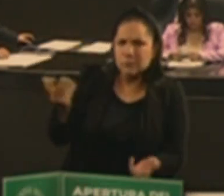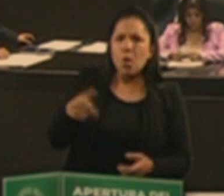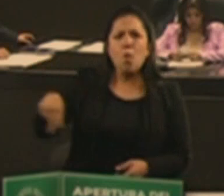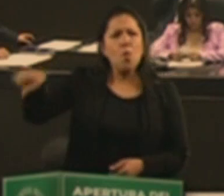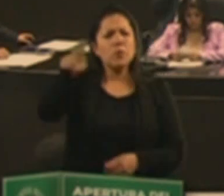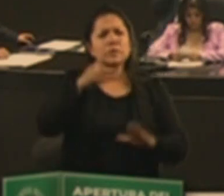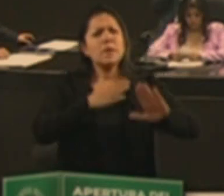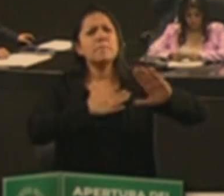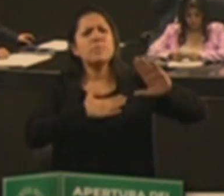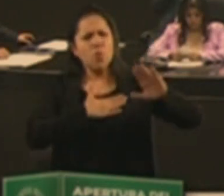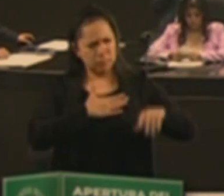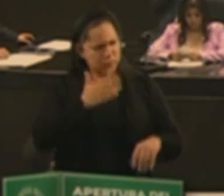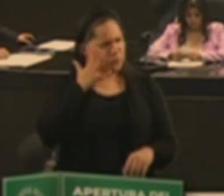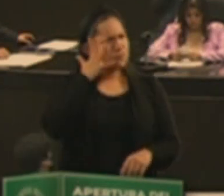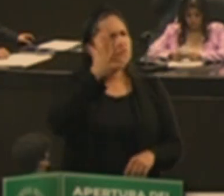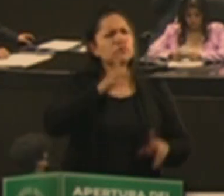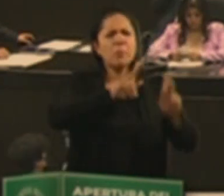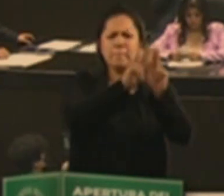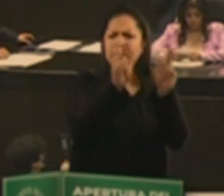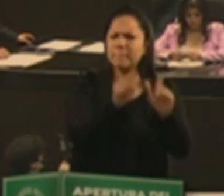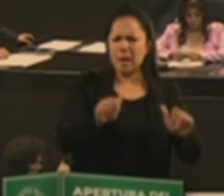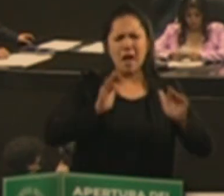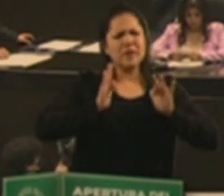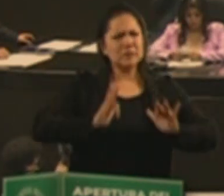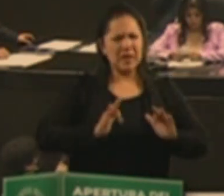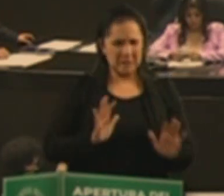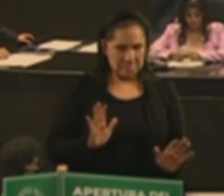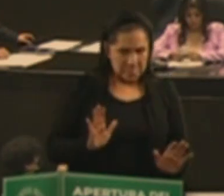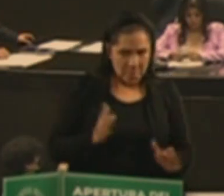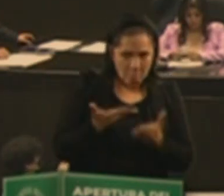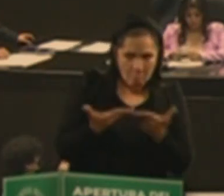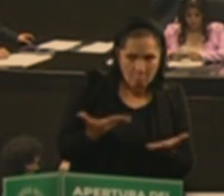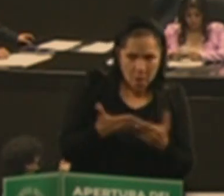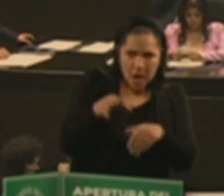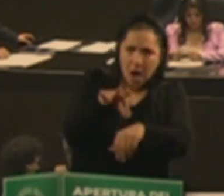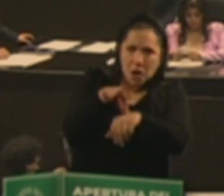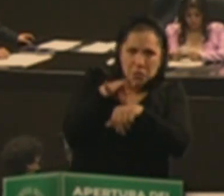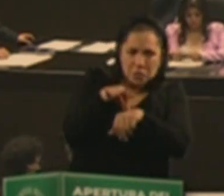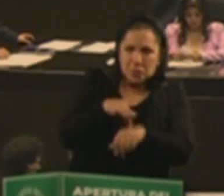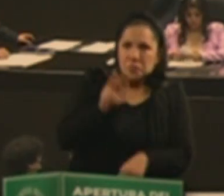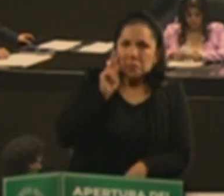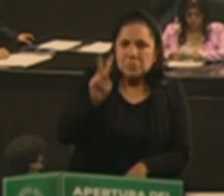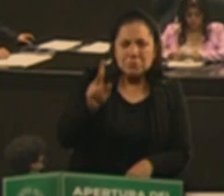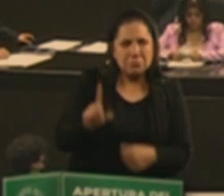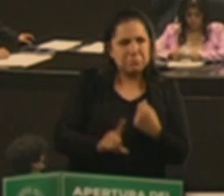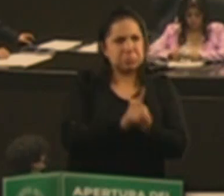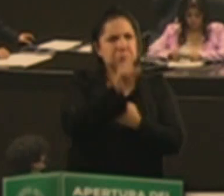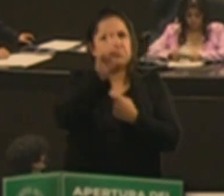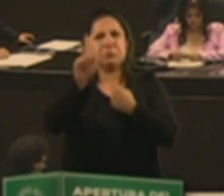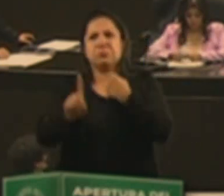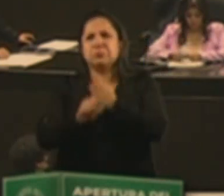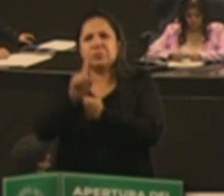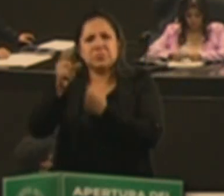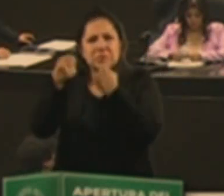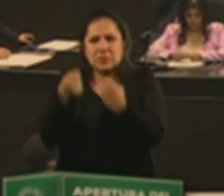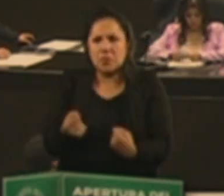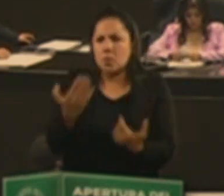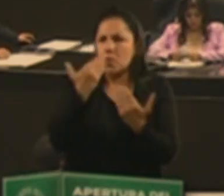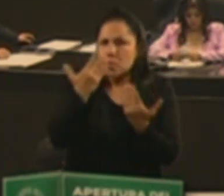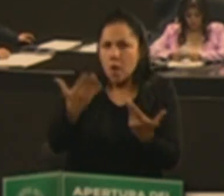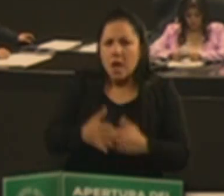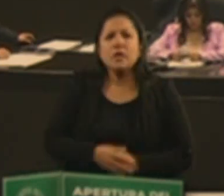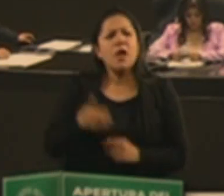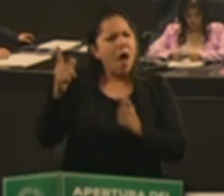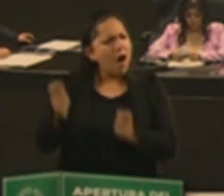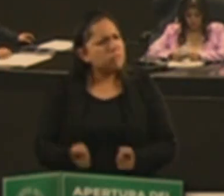hoy padecemos la peor crisis de violencia y de inseguridad. Han profundizado la militarización,